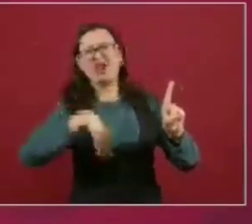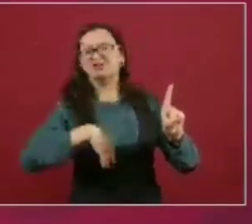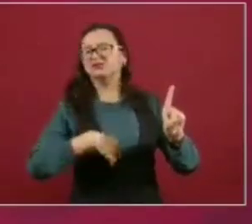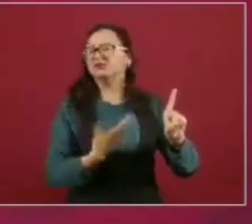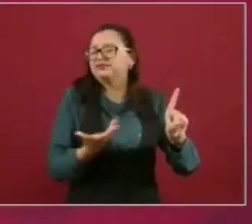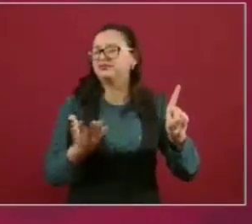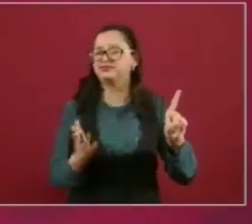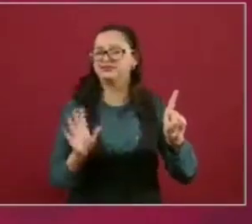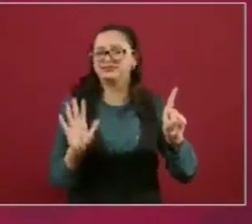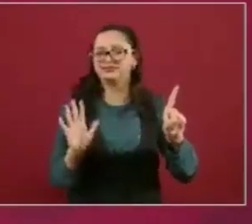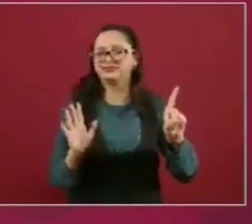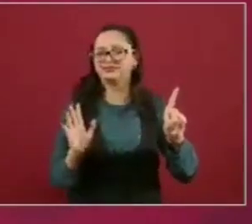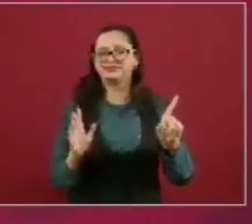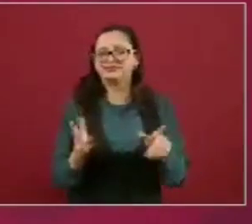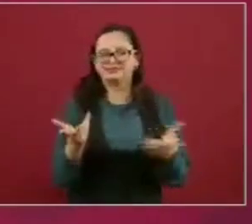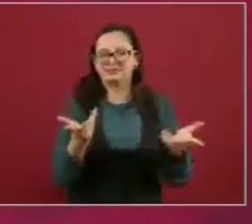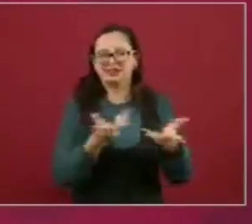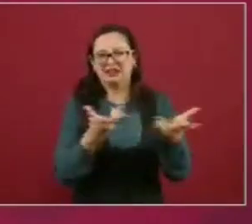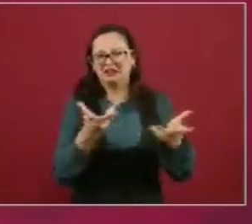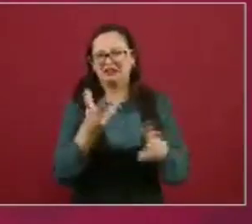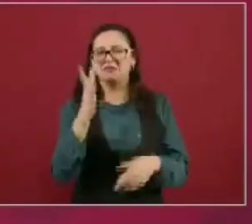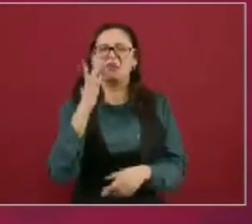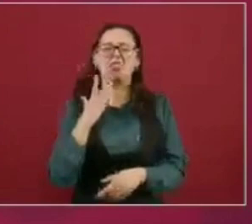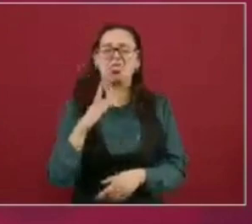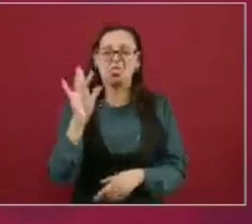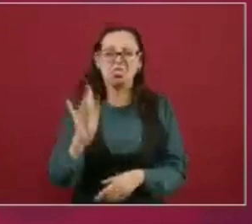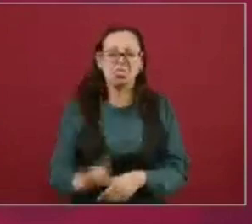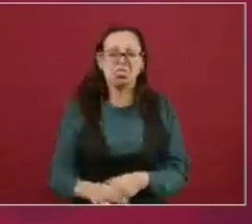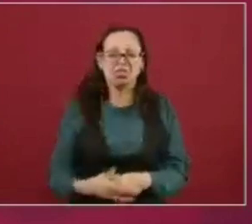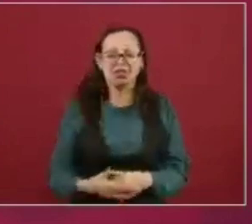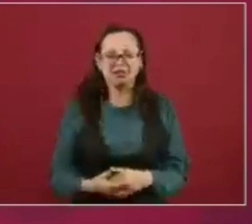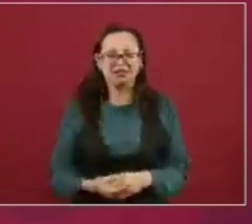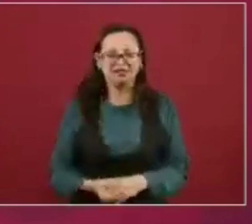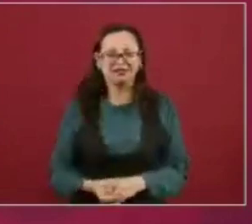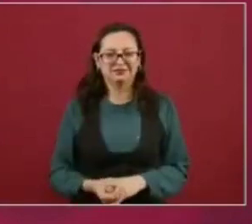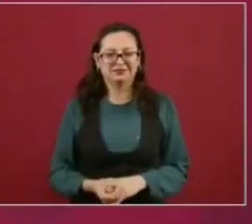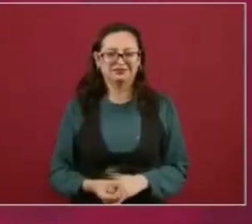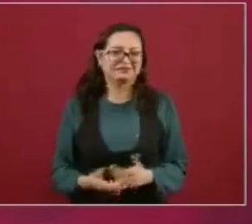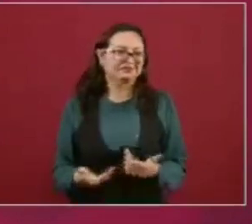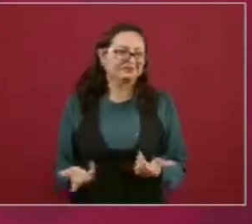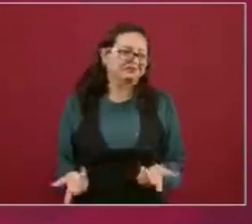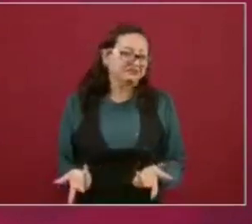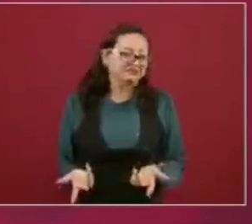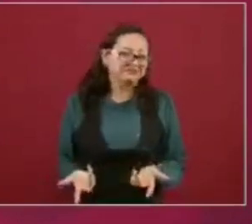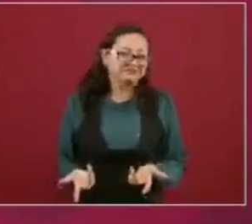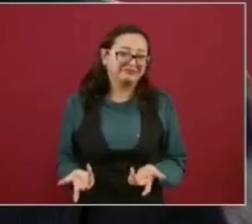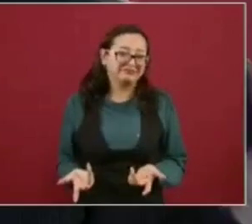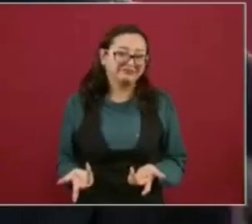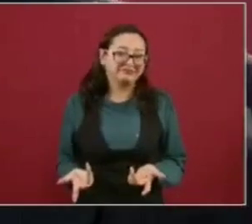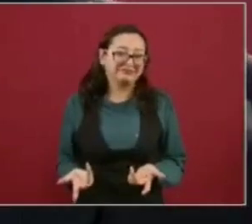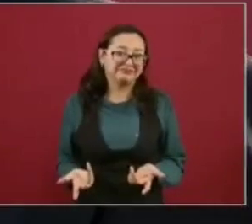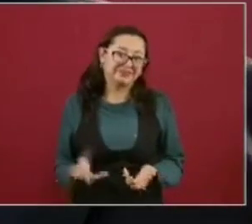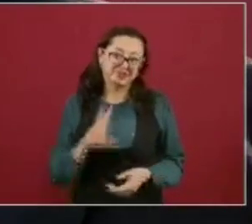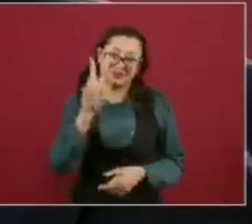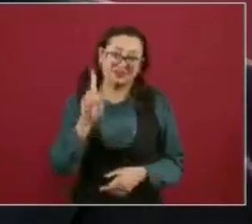un acto de esa naturaleza. Entonces, se hace el